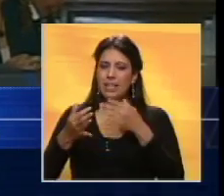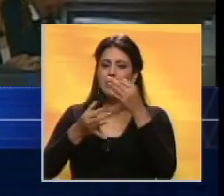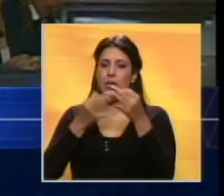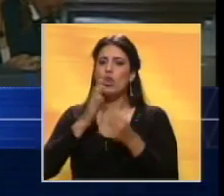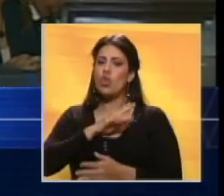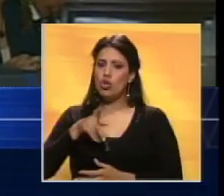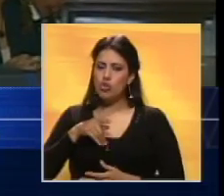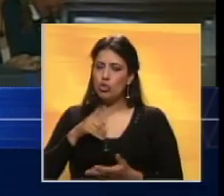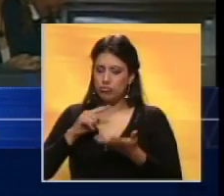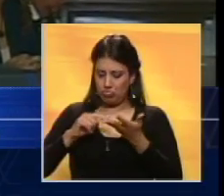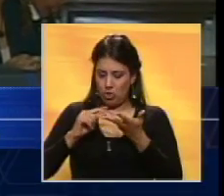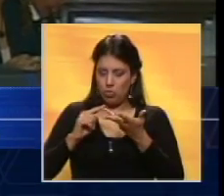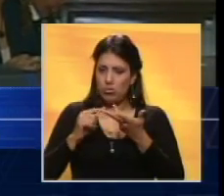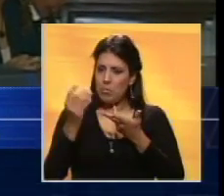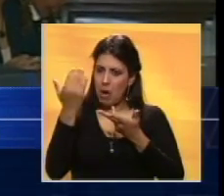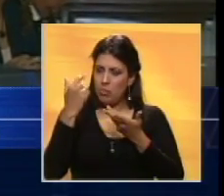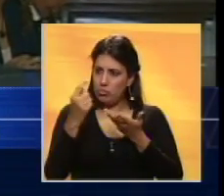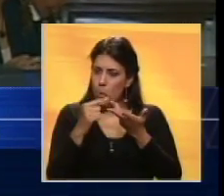decirles, vamos a contarnos.